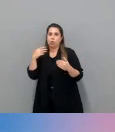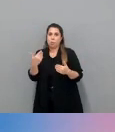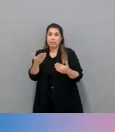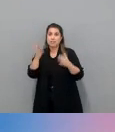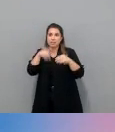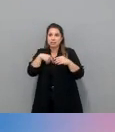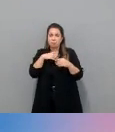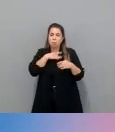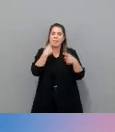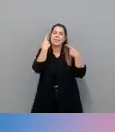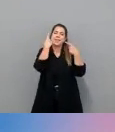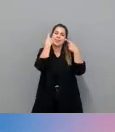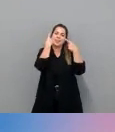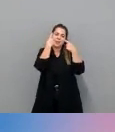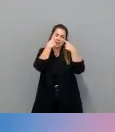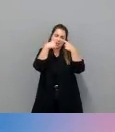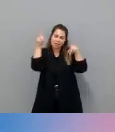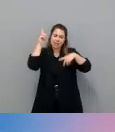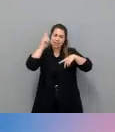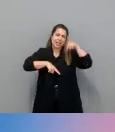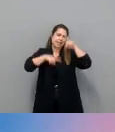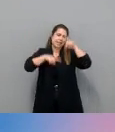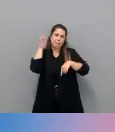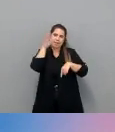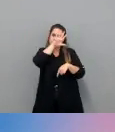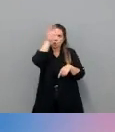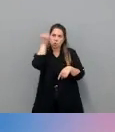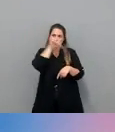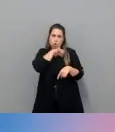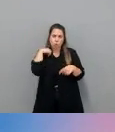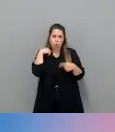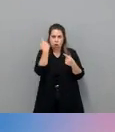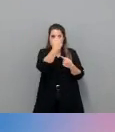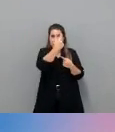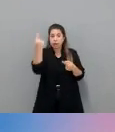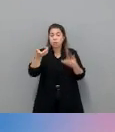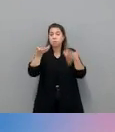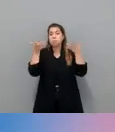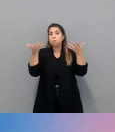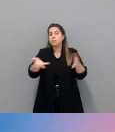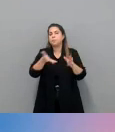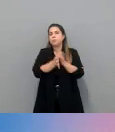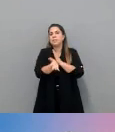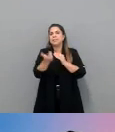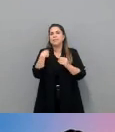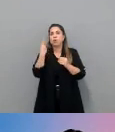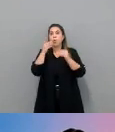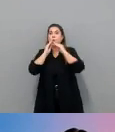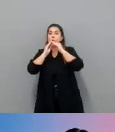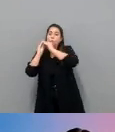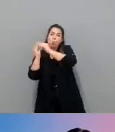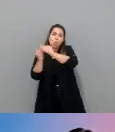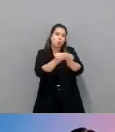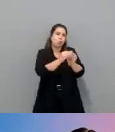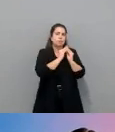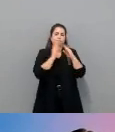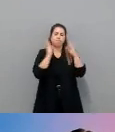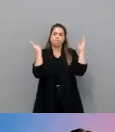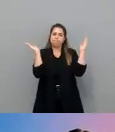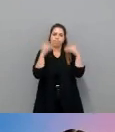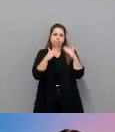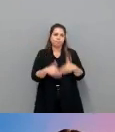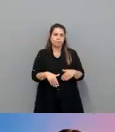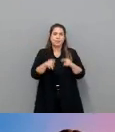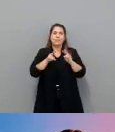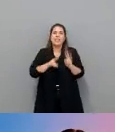diferencias entre las comunidades. Con lo cual, no existe una universalidad